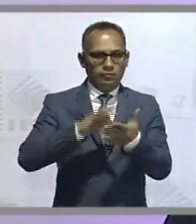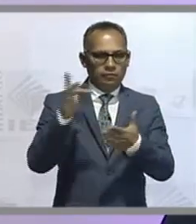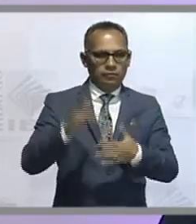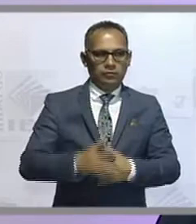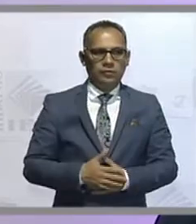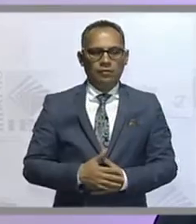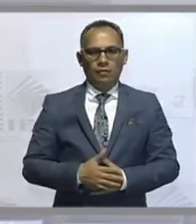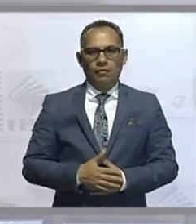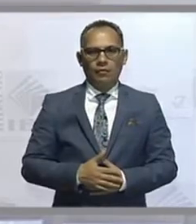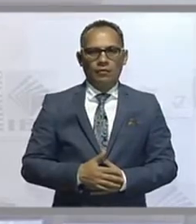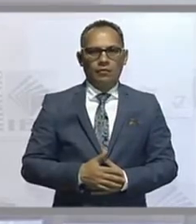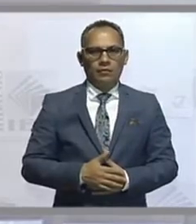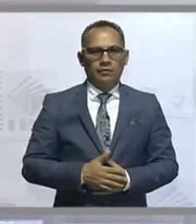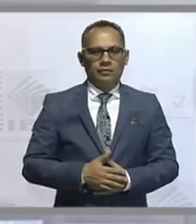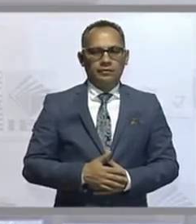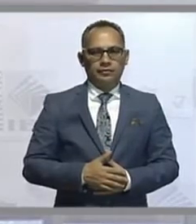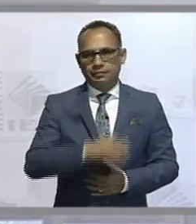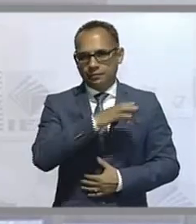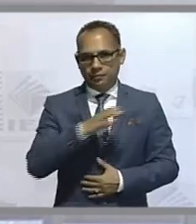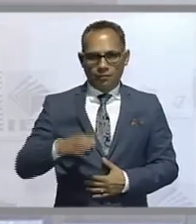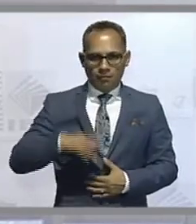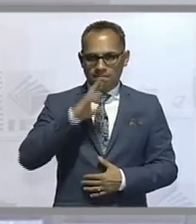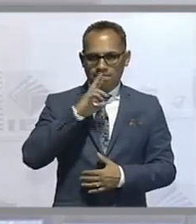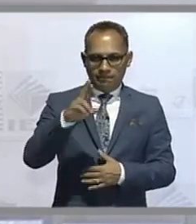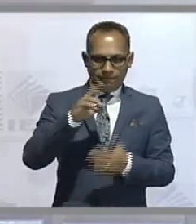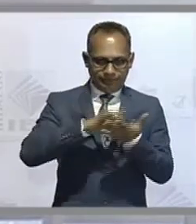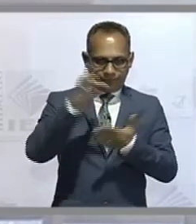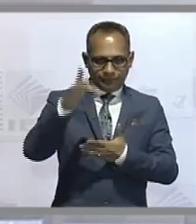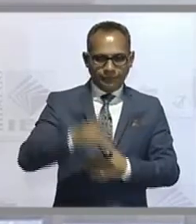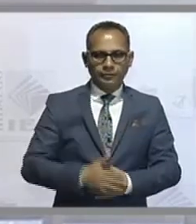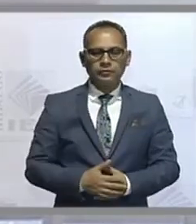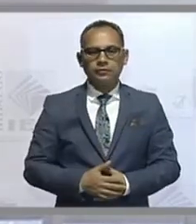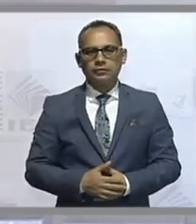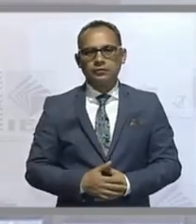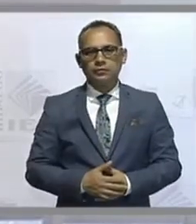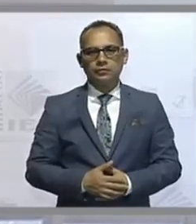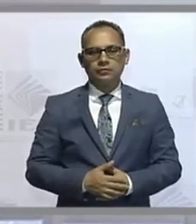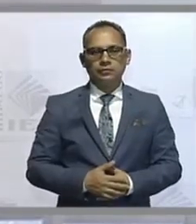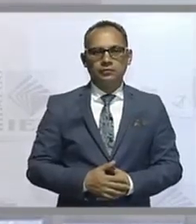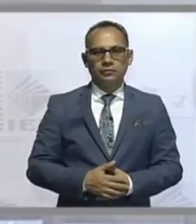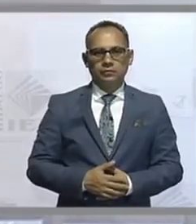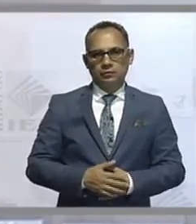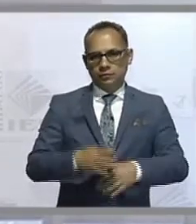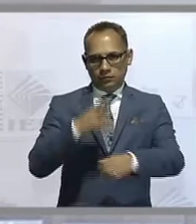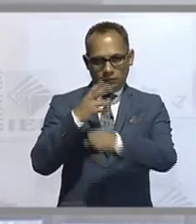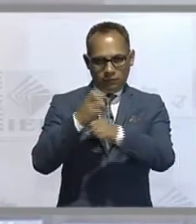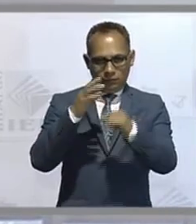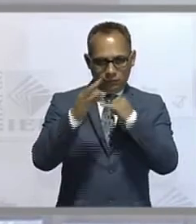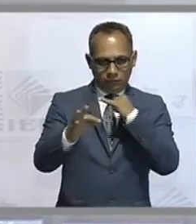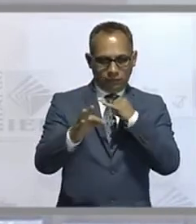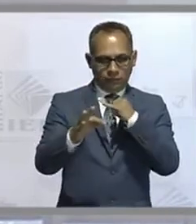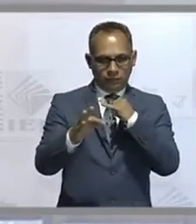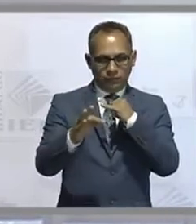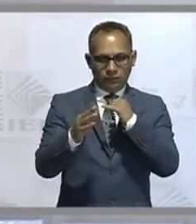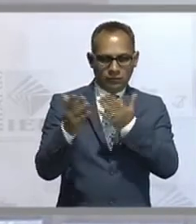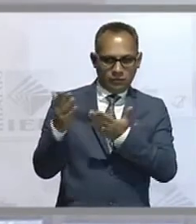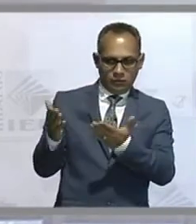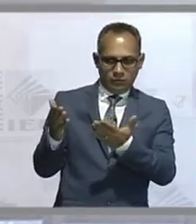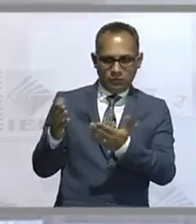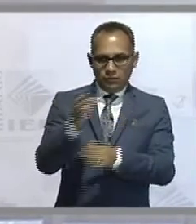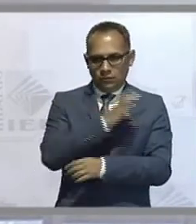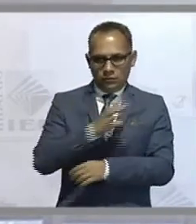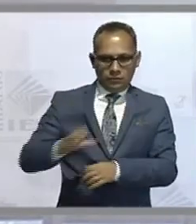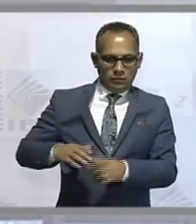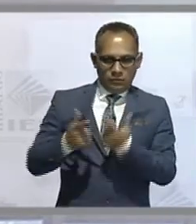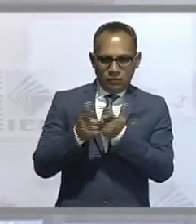gracias candidato por su respuesta a la cuarta y última participación en esta ronda corresponde a la candidata del partido